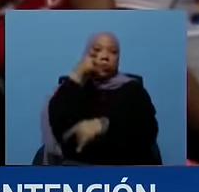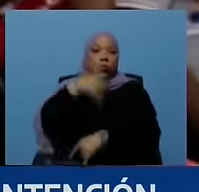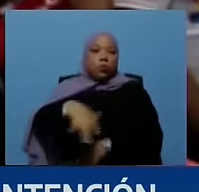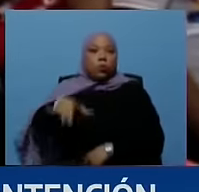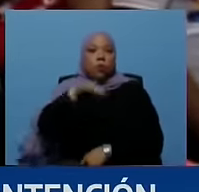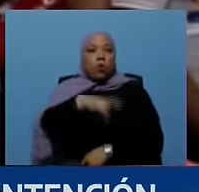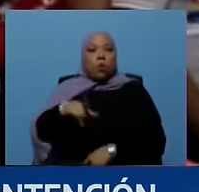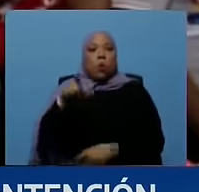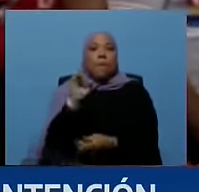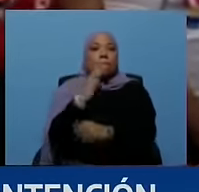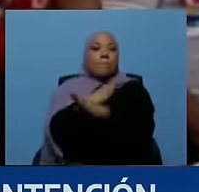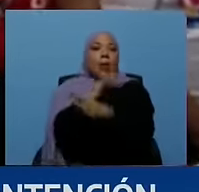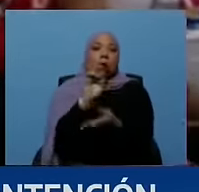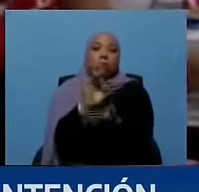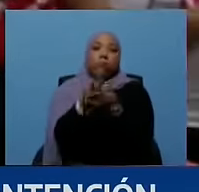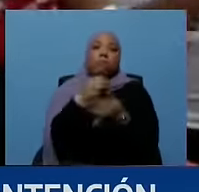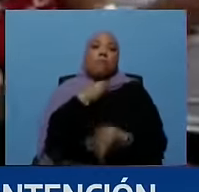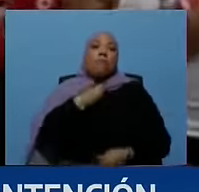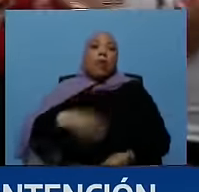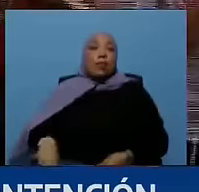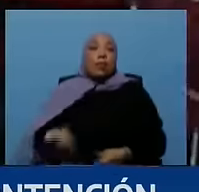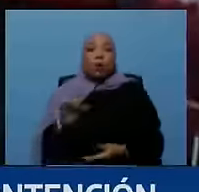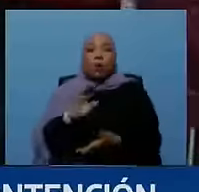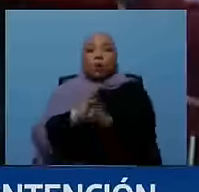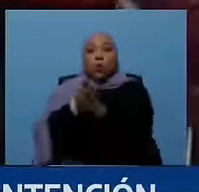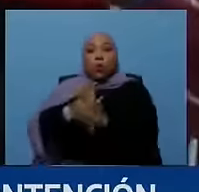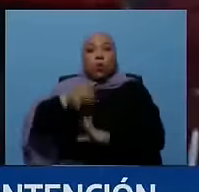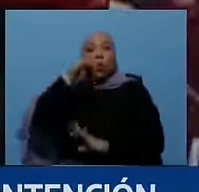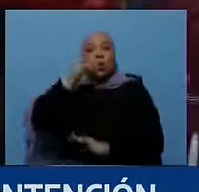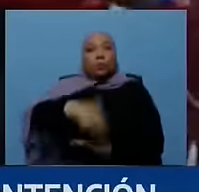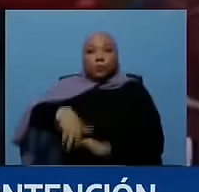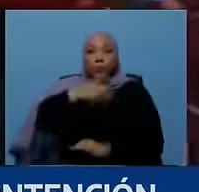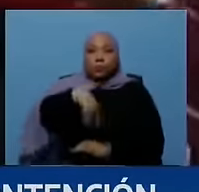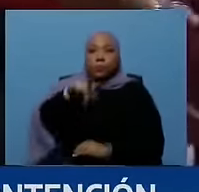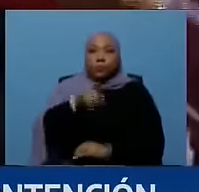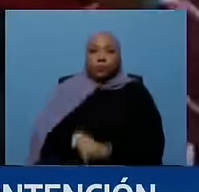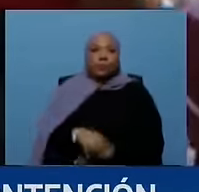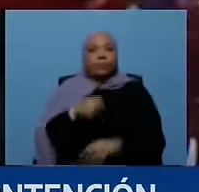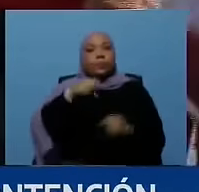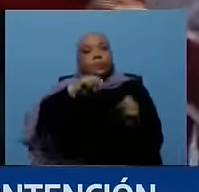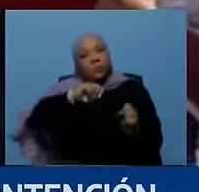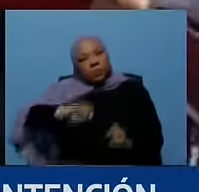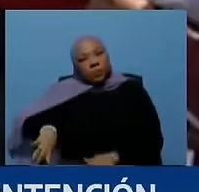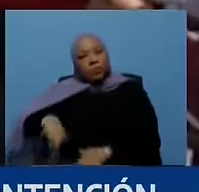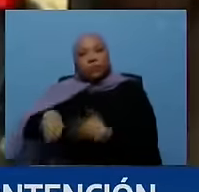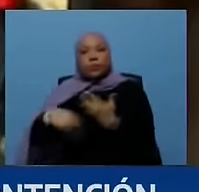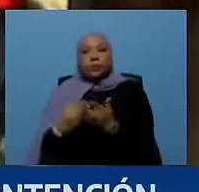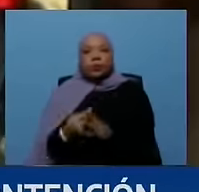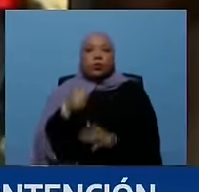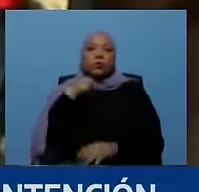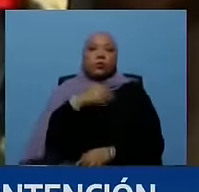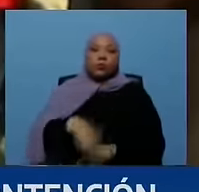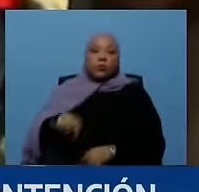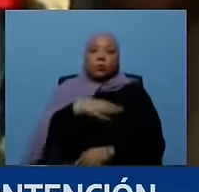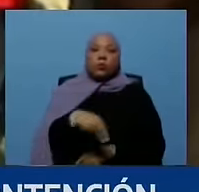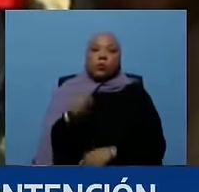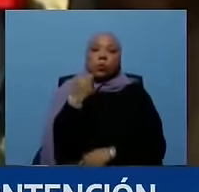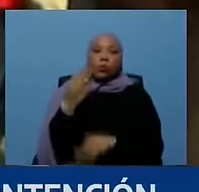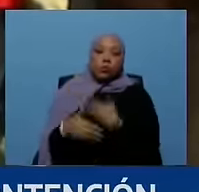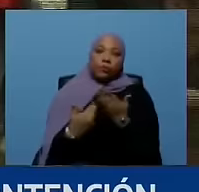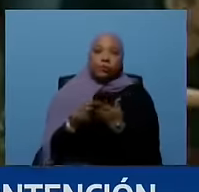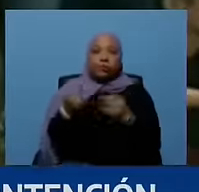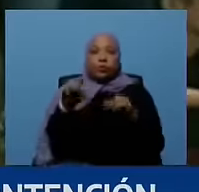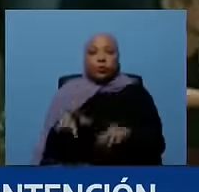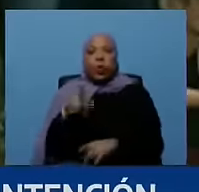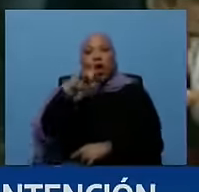Elon Musk, estás nocao, Elon Musk. El pueblo derrotó el fascismo. ¡Abajo el fascismo! ¡Abajo!